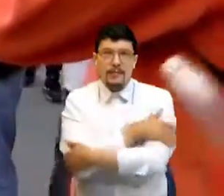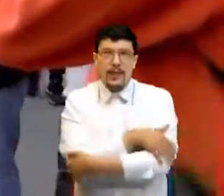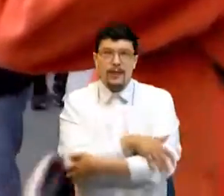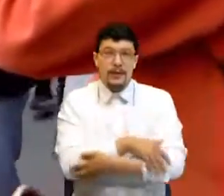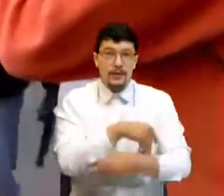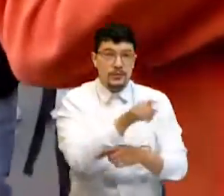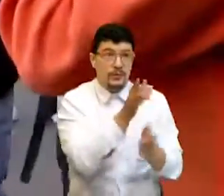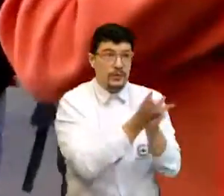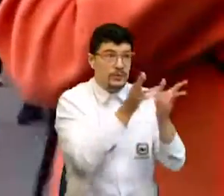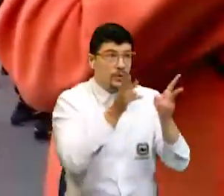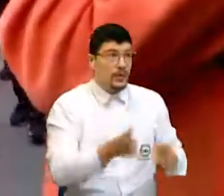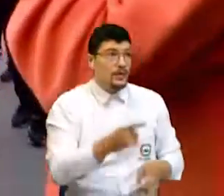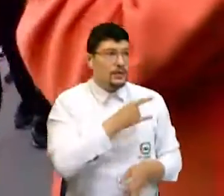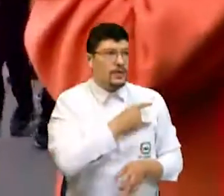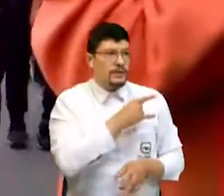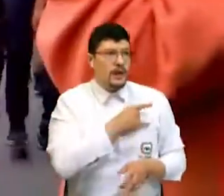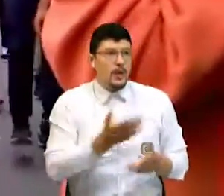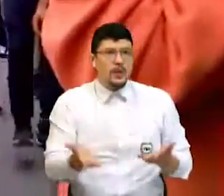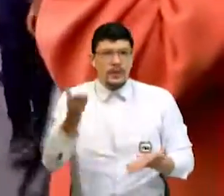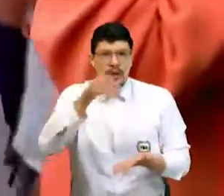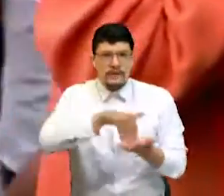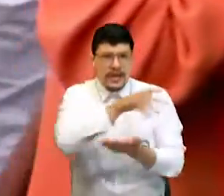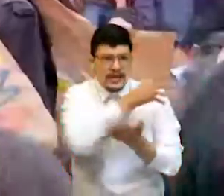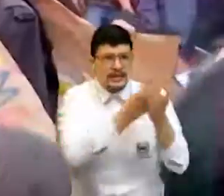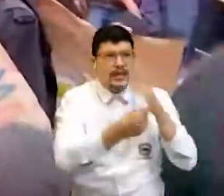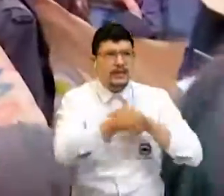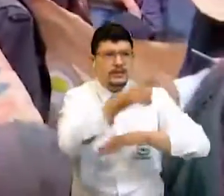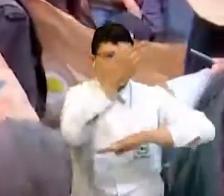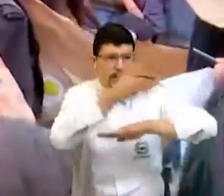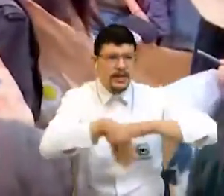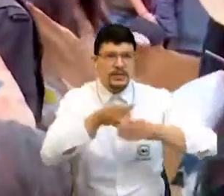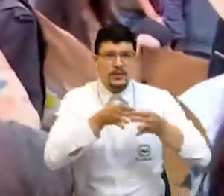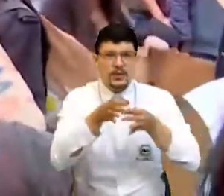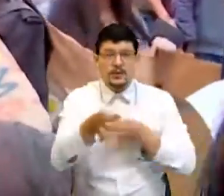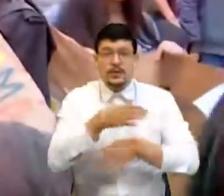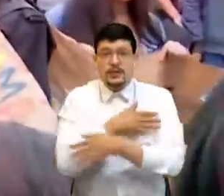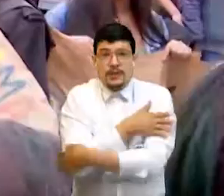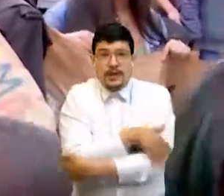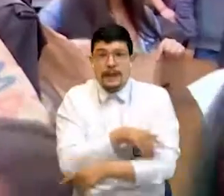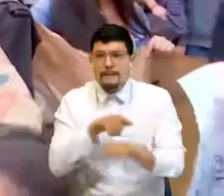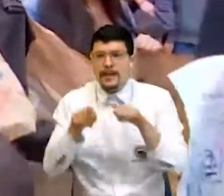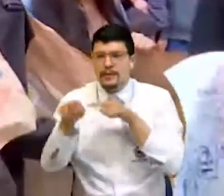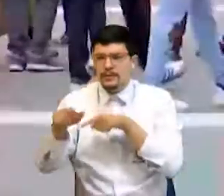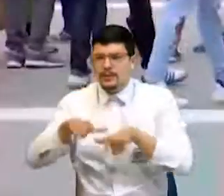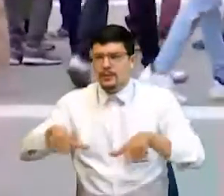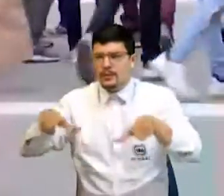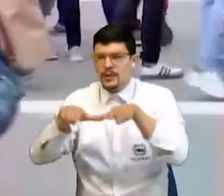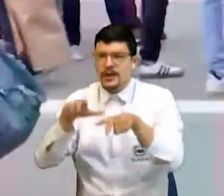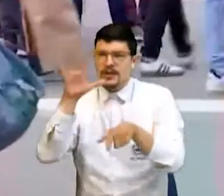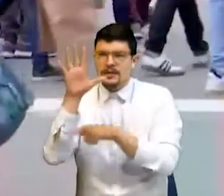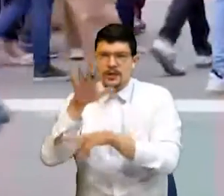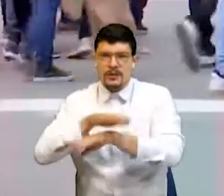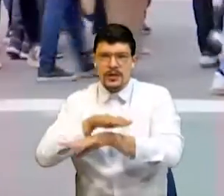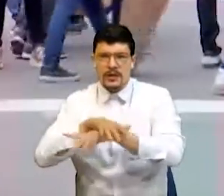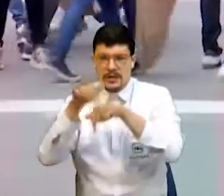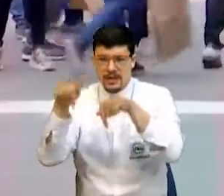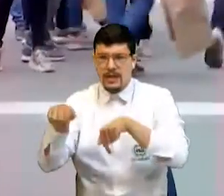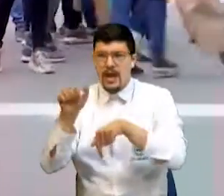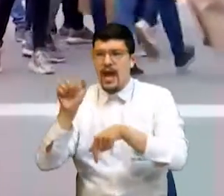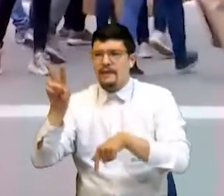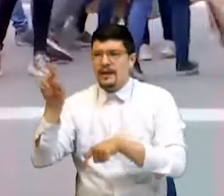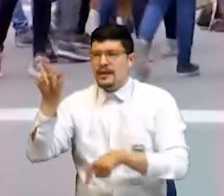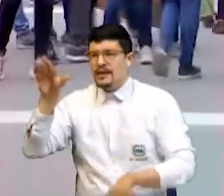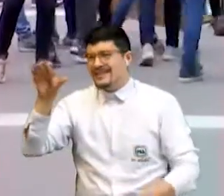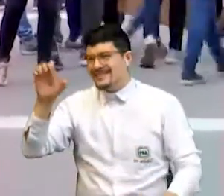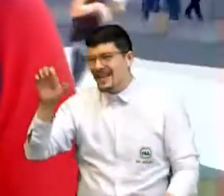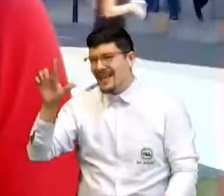Los universitarios se movilizarán de nuevo en las calles de Pamplona. El punto de encuentro será a 5 de la tarde en la avenida Celestino. La idea